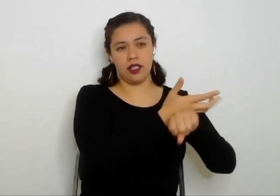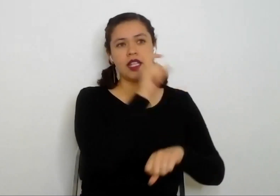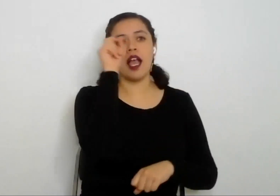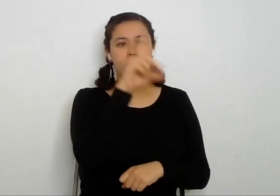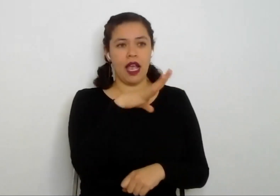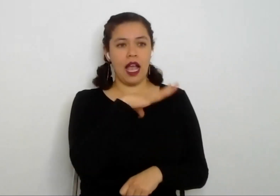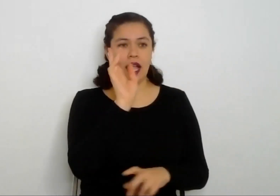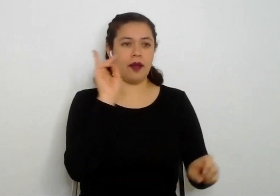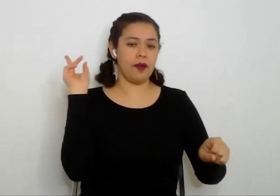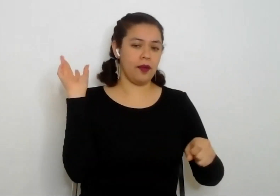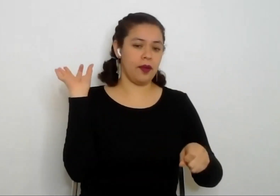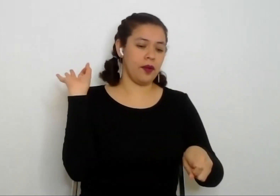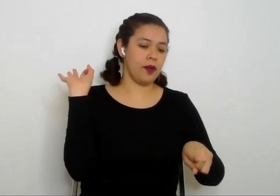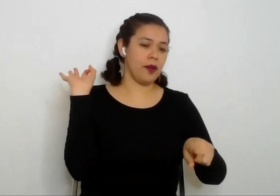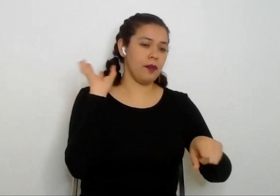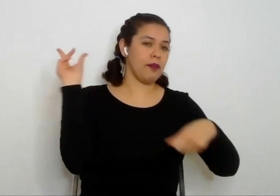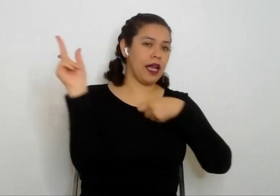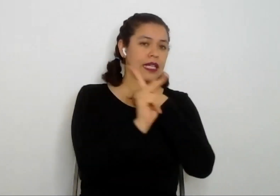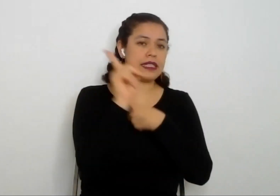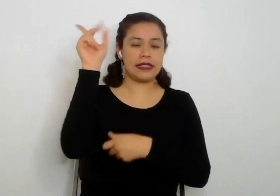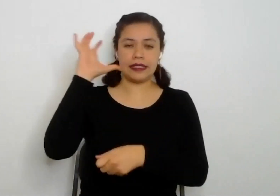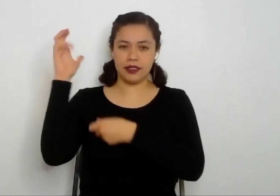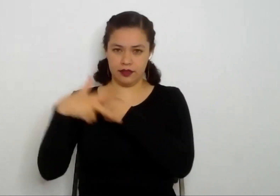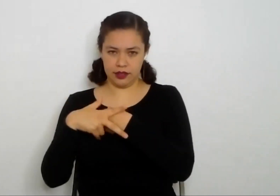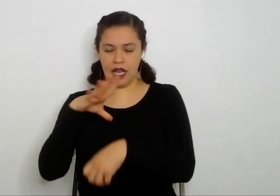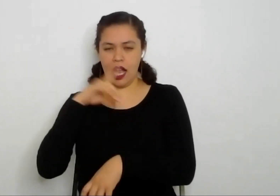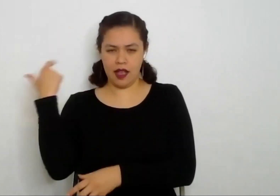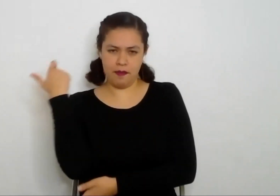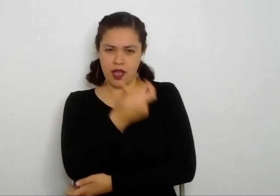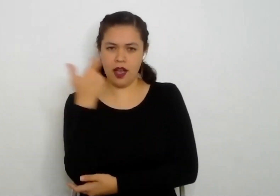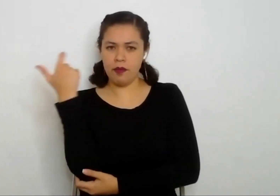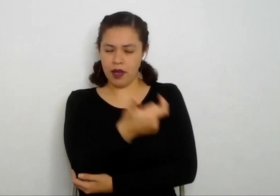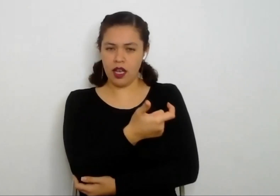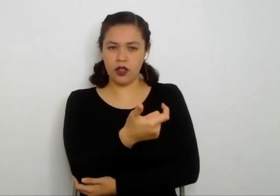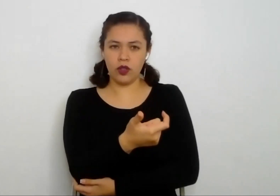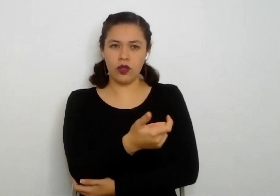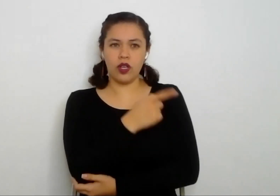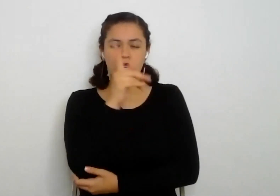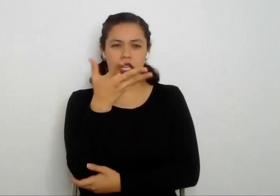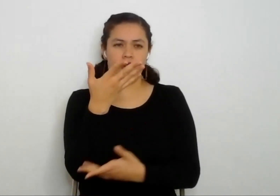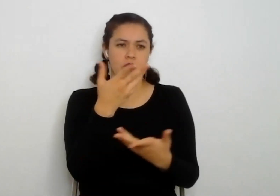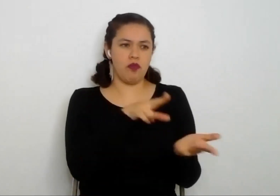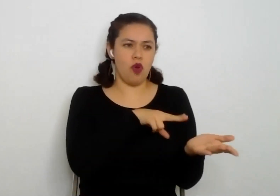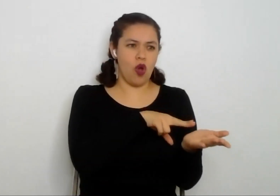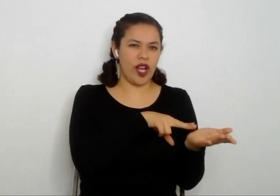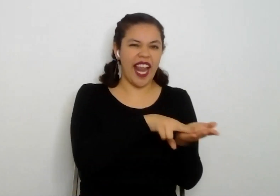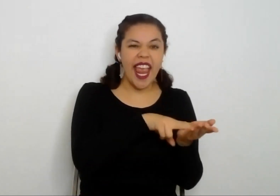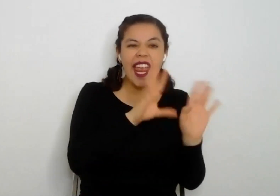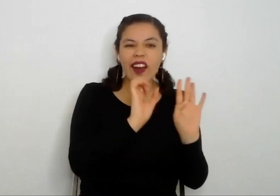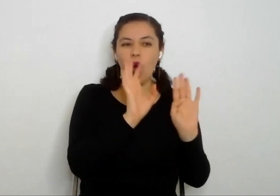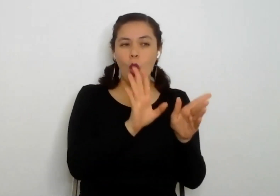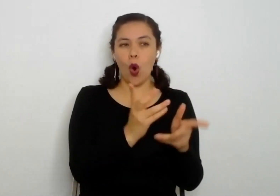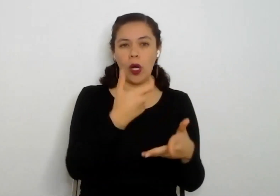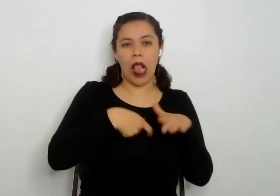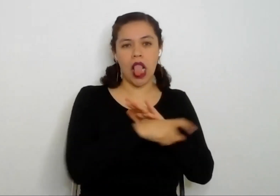países europeos. Cierto que hay mucho pago, como le llaman en negro o por fuera, a la gente que es